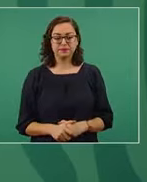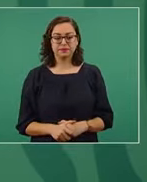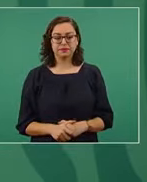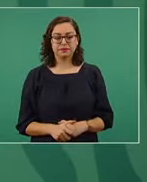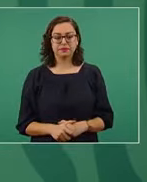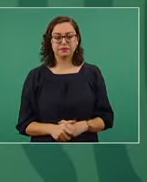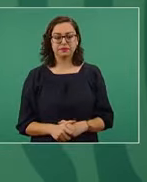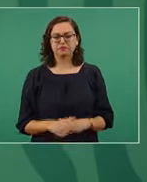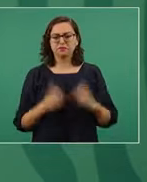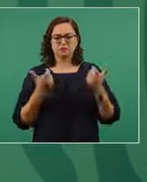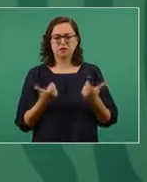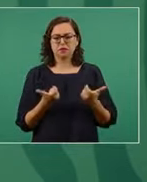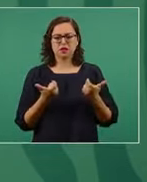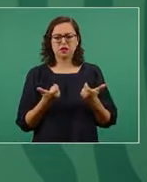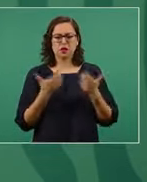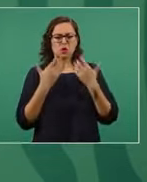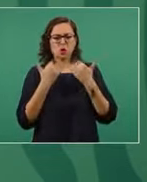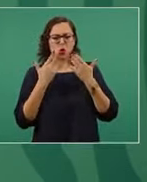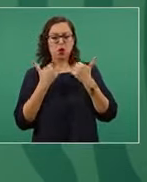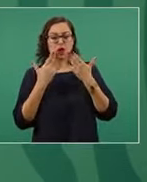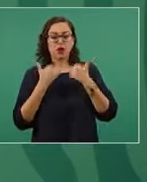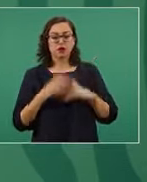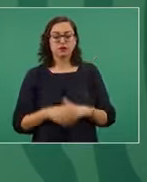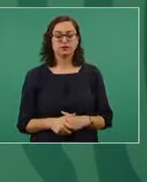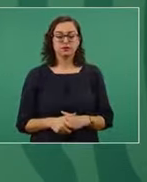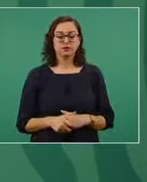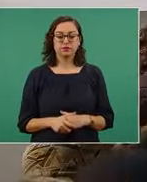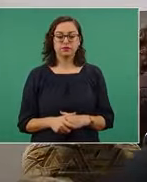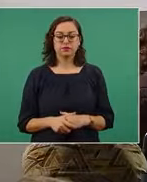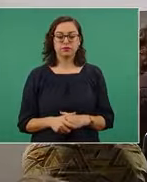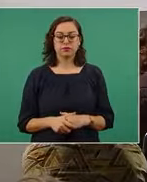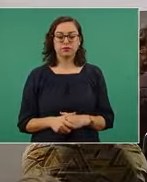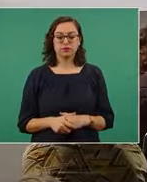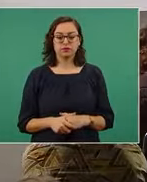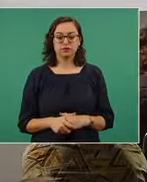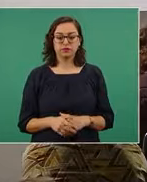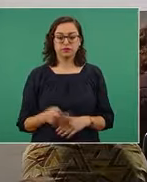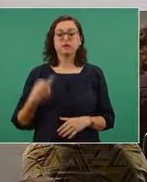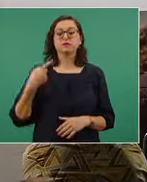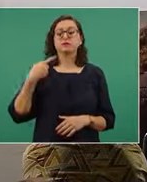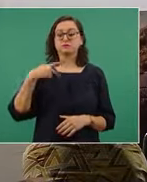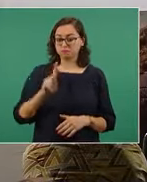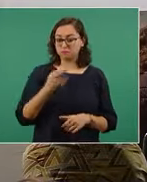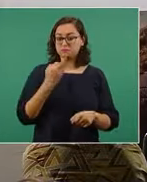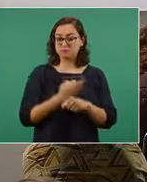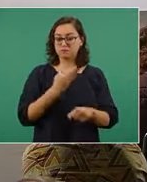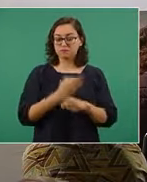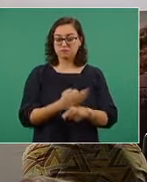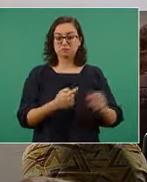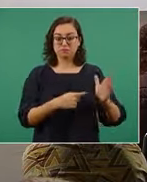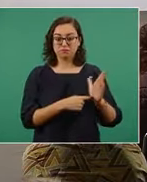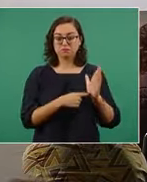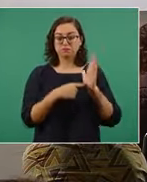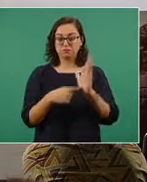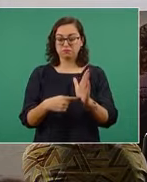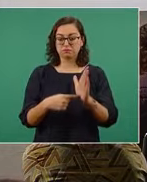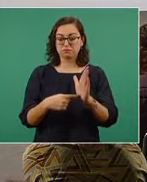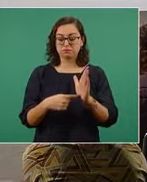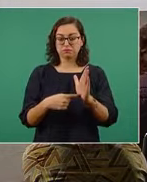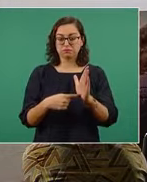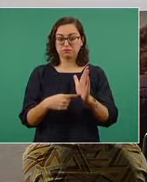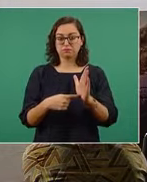Que no era dinero. Pero les voy a dar a conocer, a ver si tienen, lo que